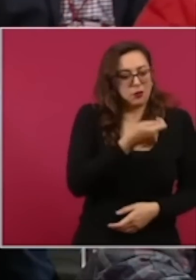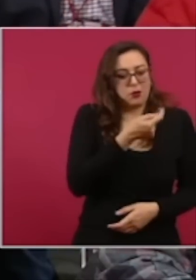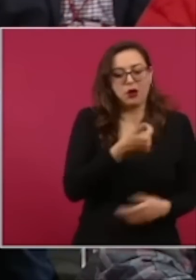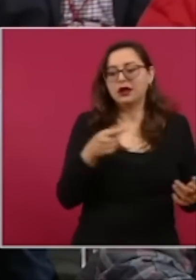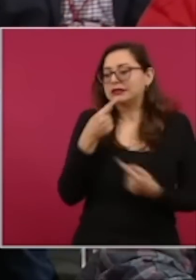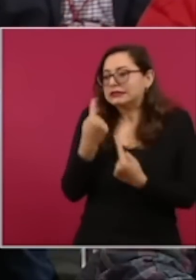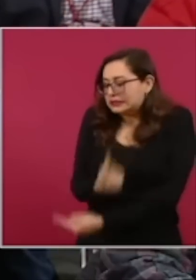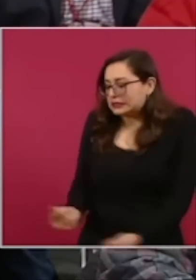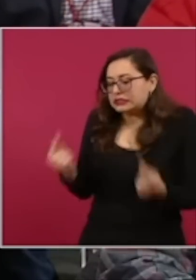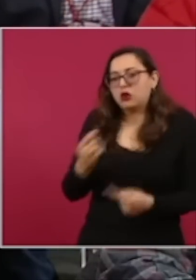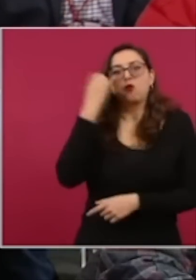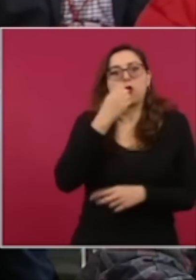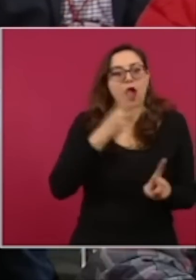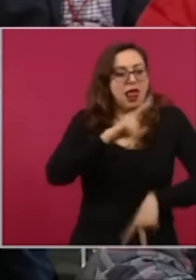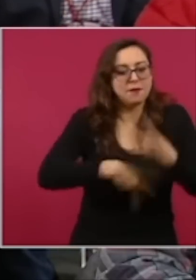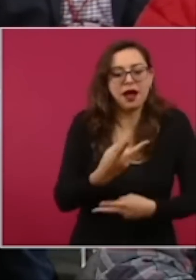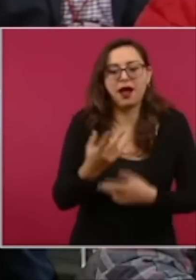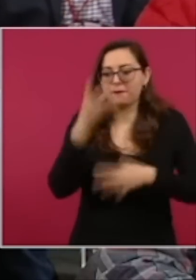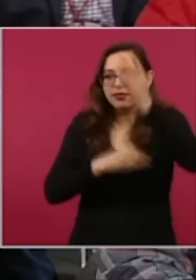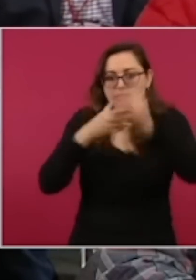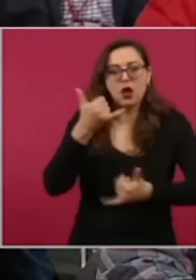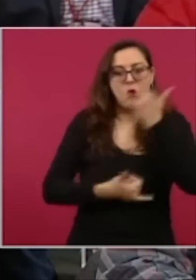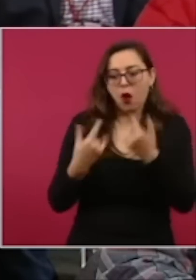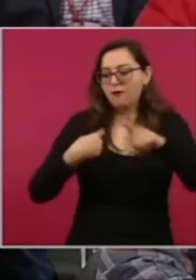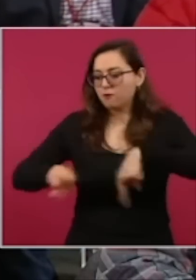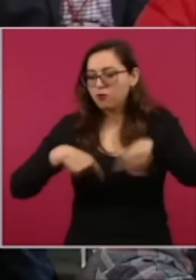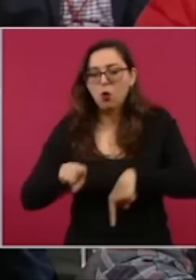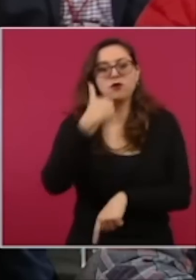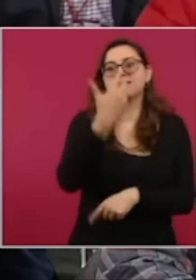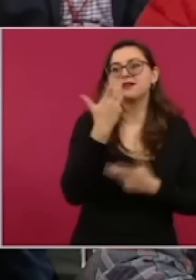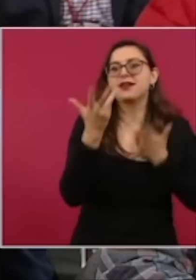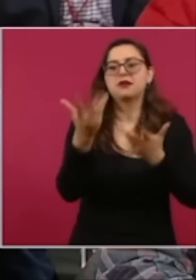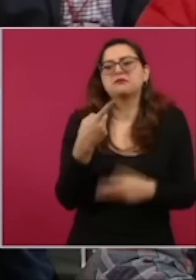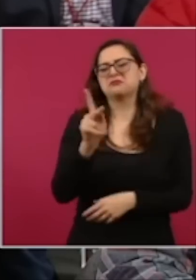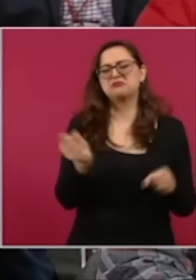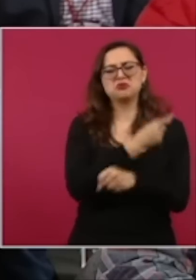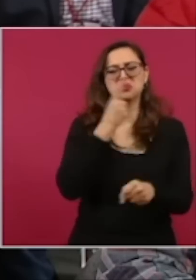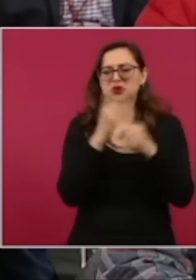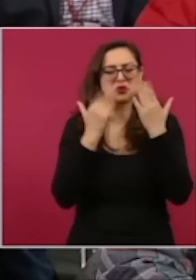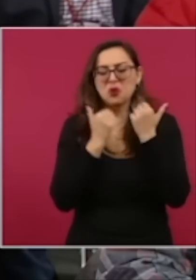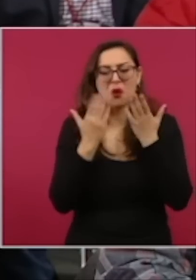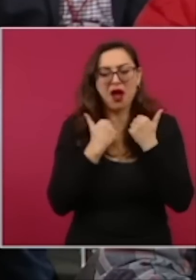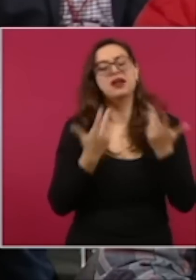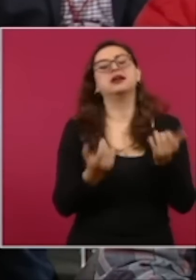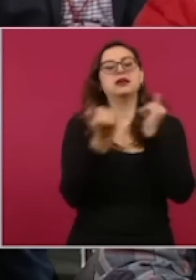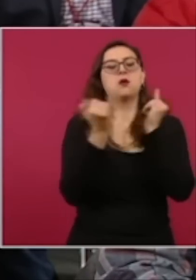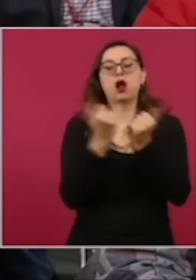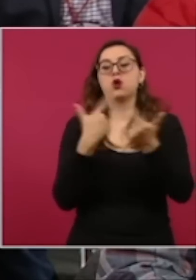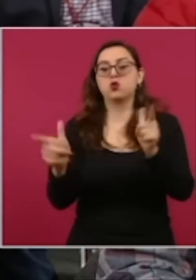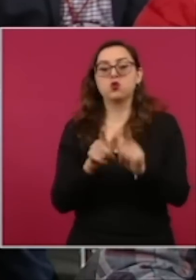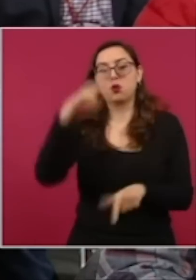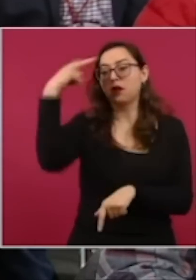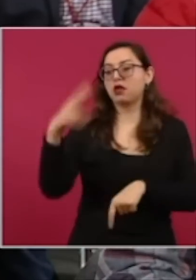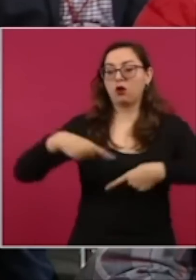van a una escuelita de fútbol, que se hacen jóvenes, que están en fuerzas básicas, ¿con qué ilusión van a aspirar a llegar a primera división? Bueno, pesa también en el tema de la selección mexicana de fútbol, ¿de dónde